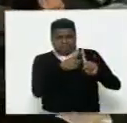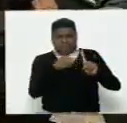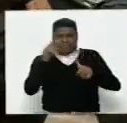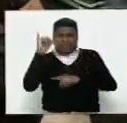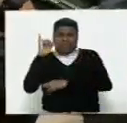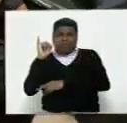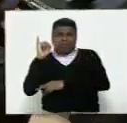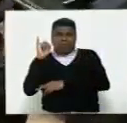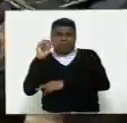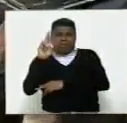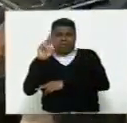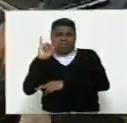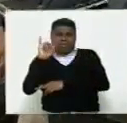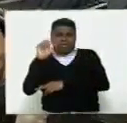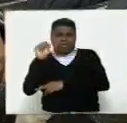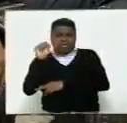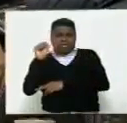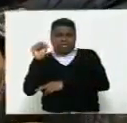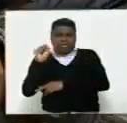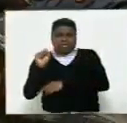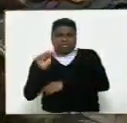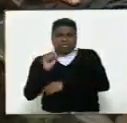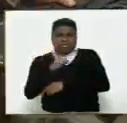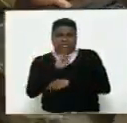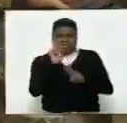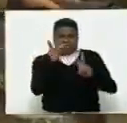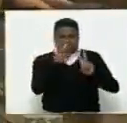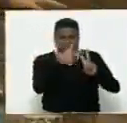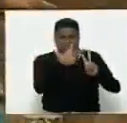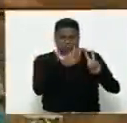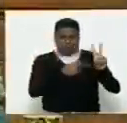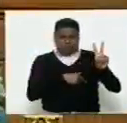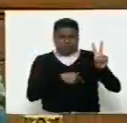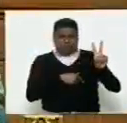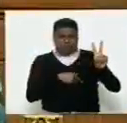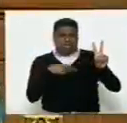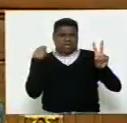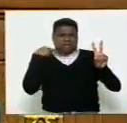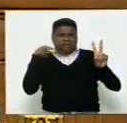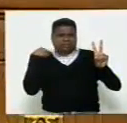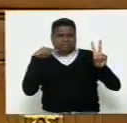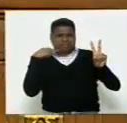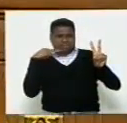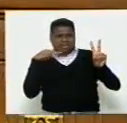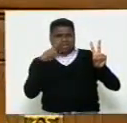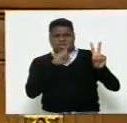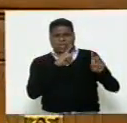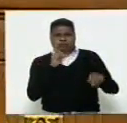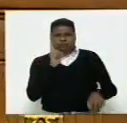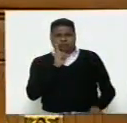mi primera nieta, que es obstetra, Lourdes Carusi.